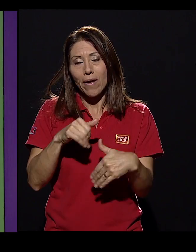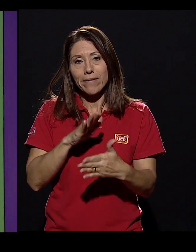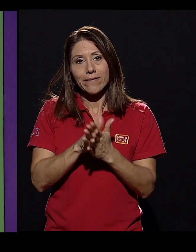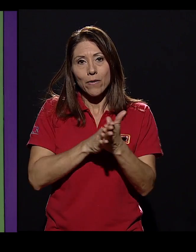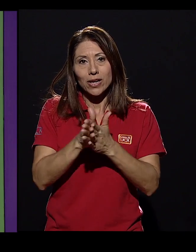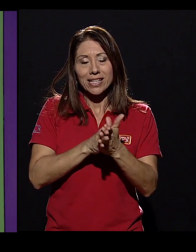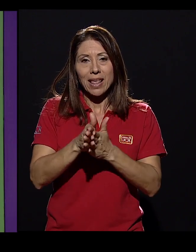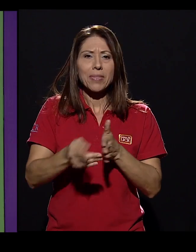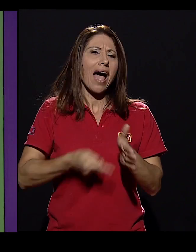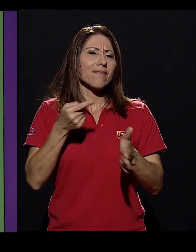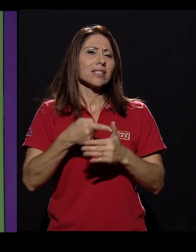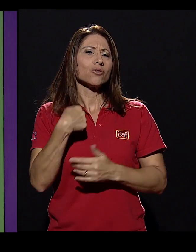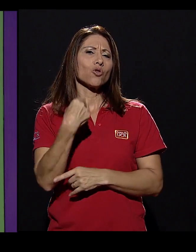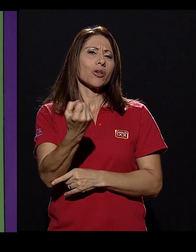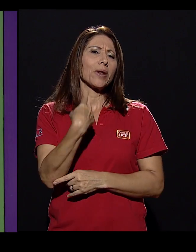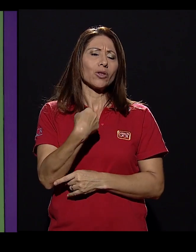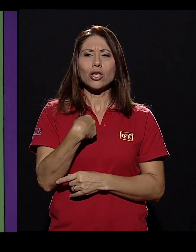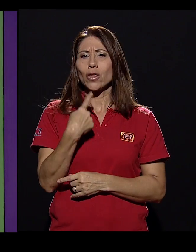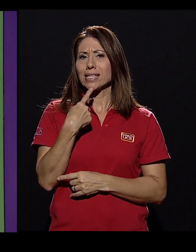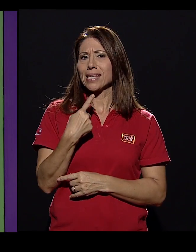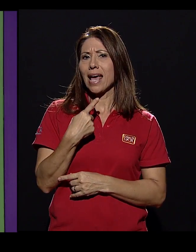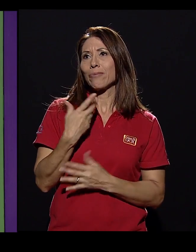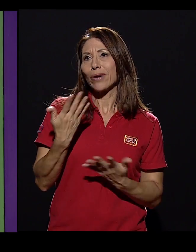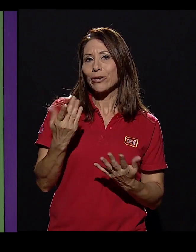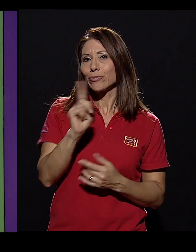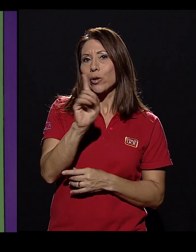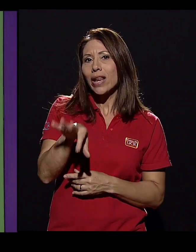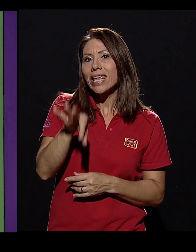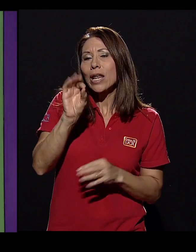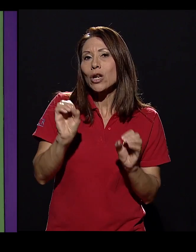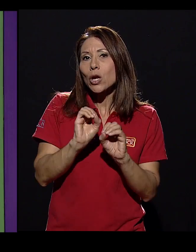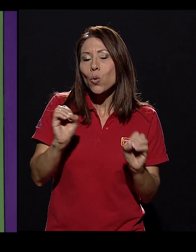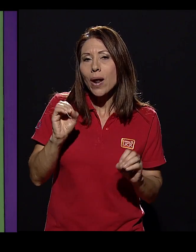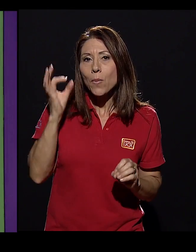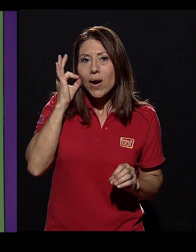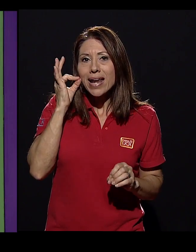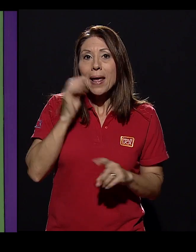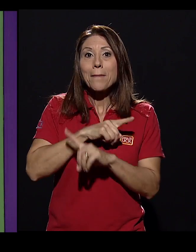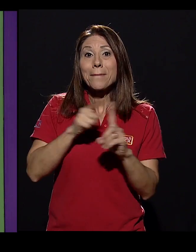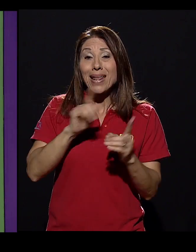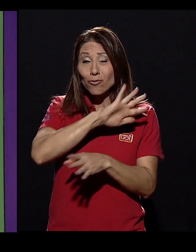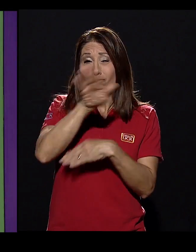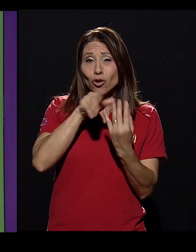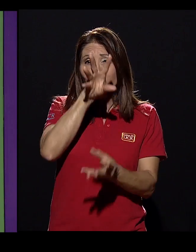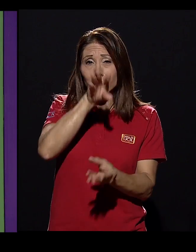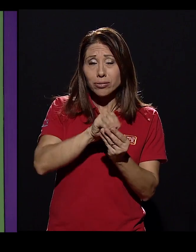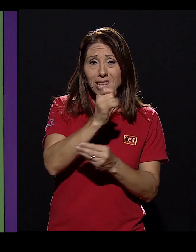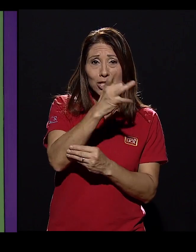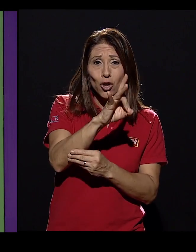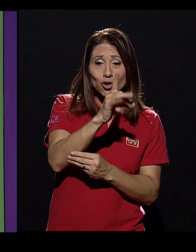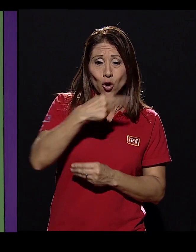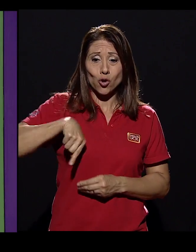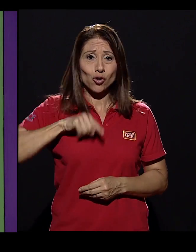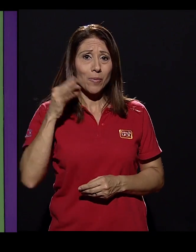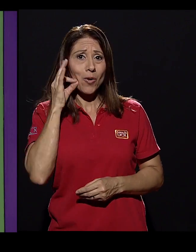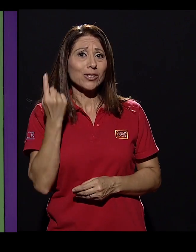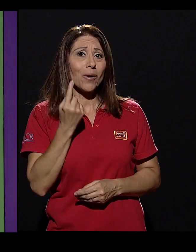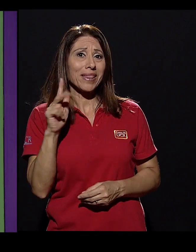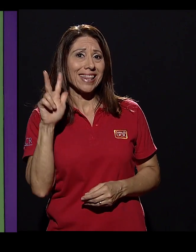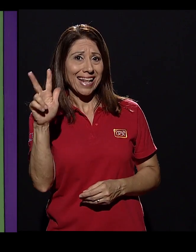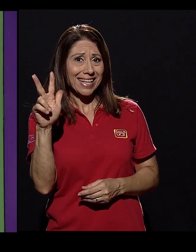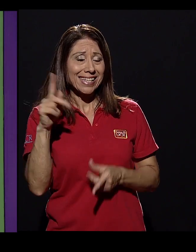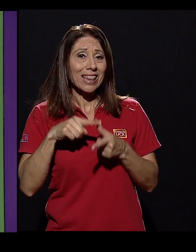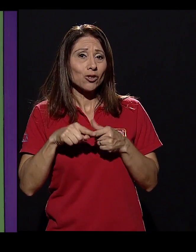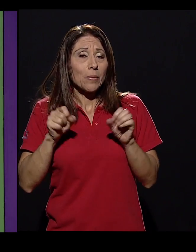pregunta. Yo me decía, bueno, sí, no eligieron ninguna mujer, pero éramos 3 de 18. Entonces, las posibilidades, si la dinámica es esa, las posibilidades de que